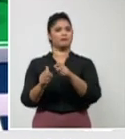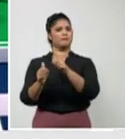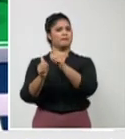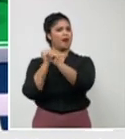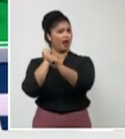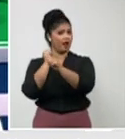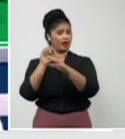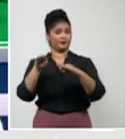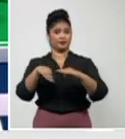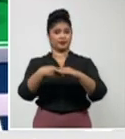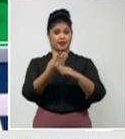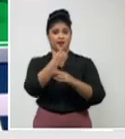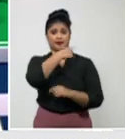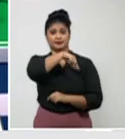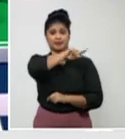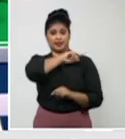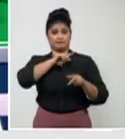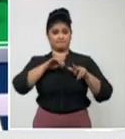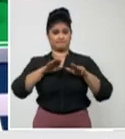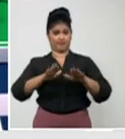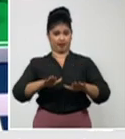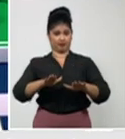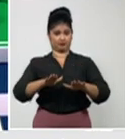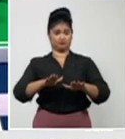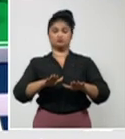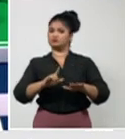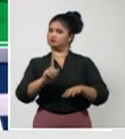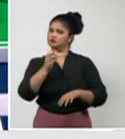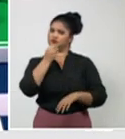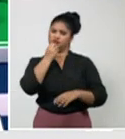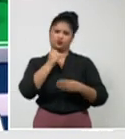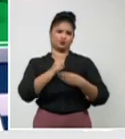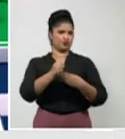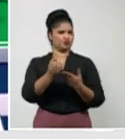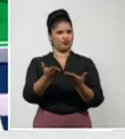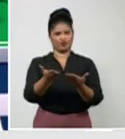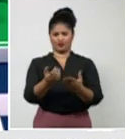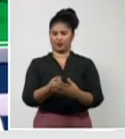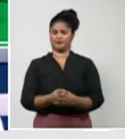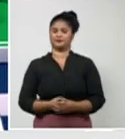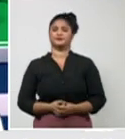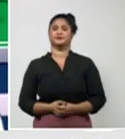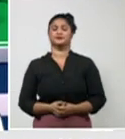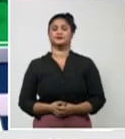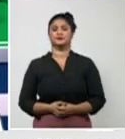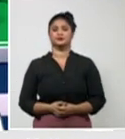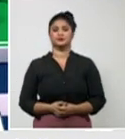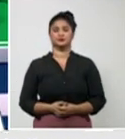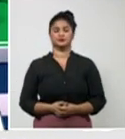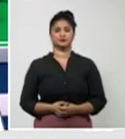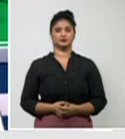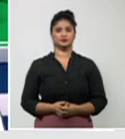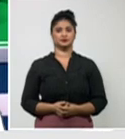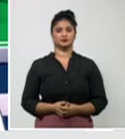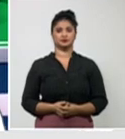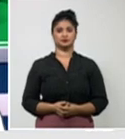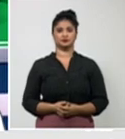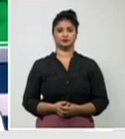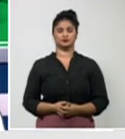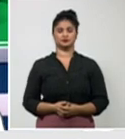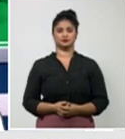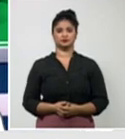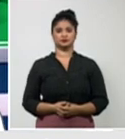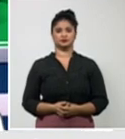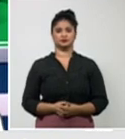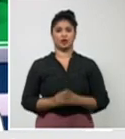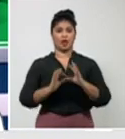parada cardíaca en asistolia que no se recupera con las maniobras de reanimación. Como ustedes ven, un día, como dijo